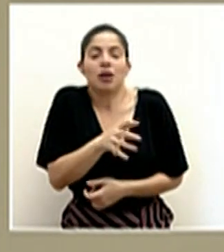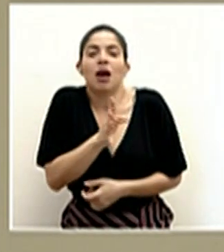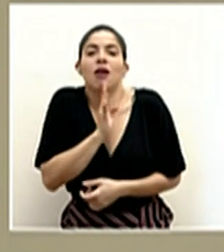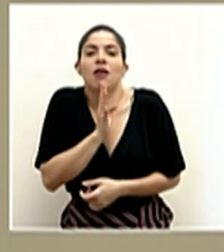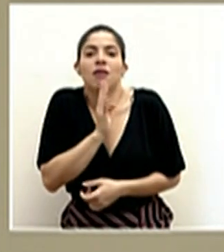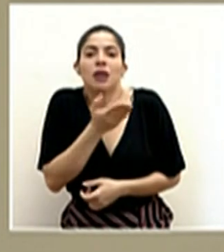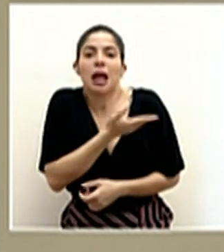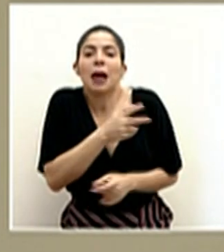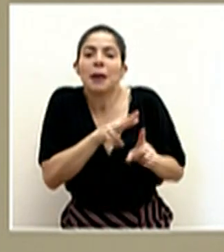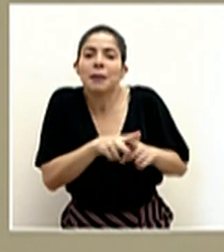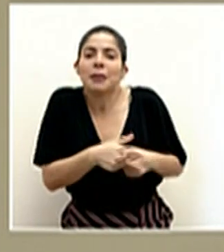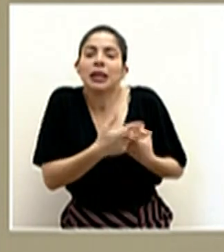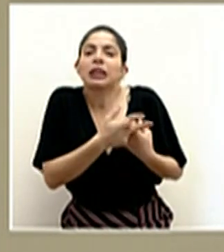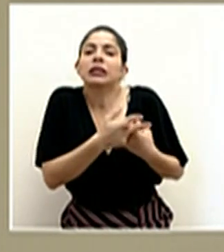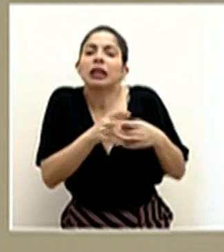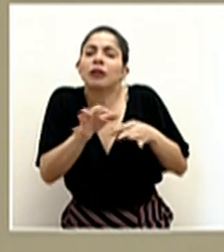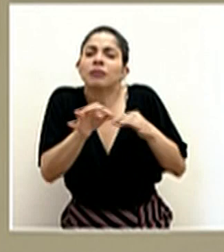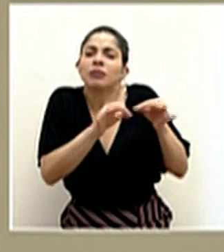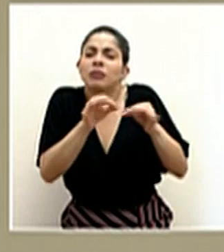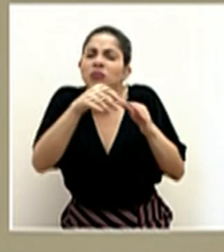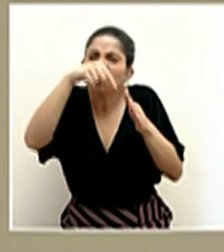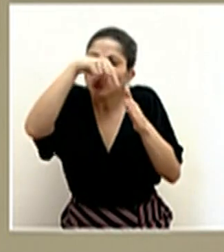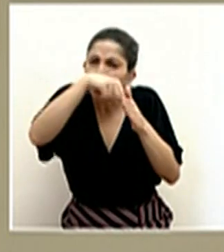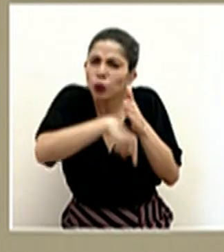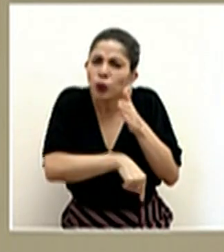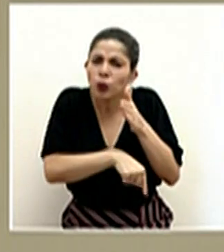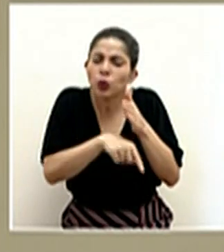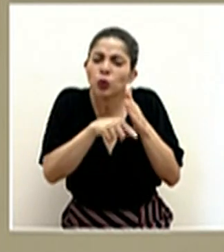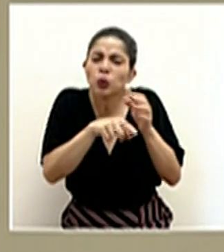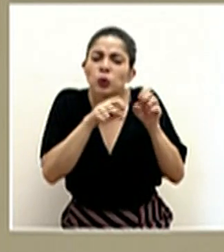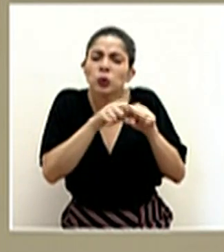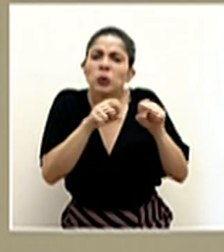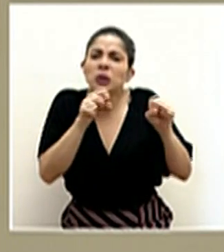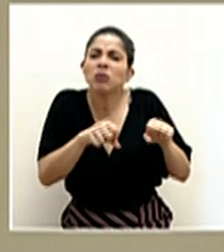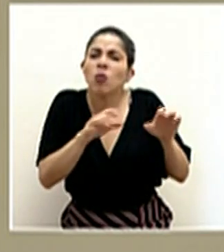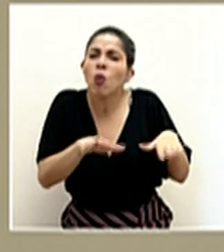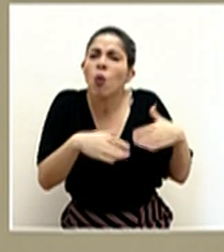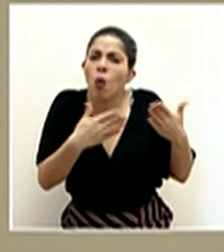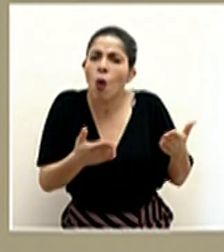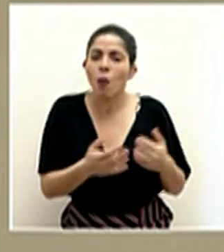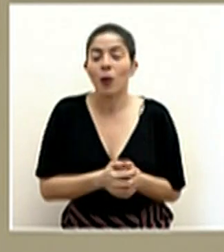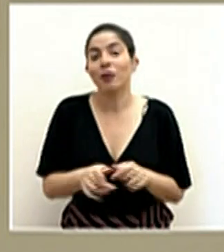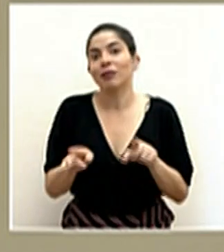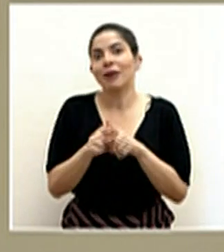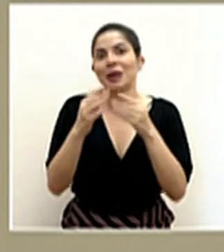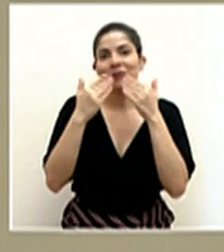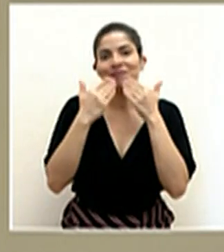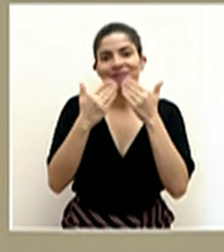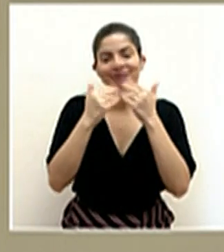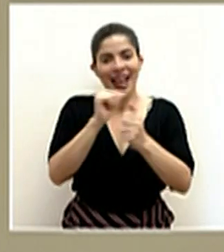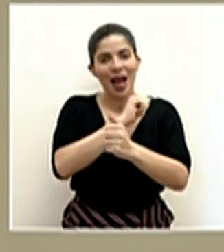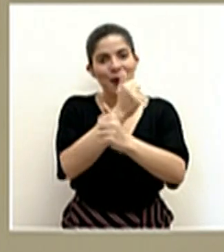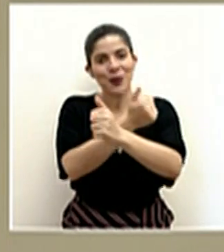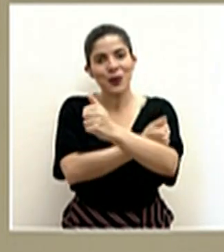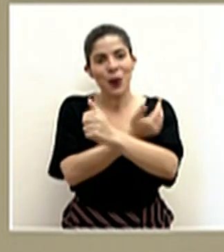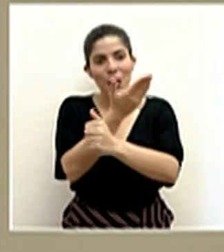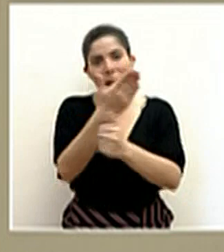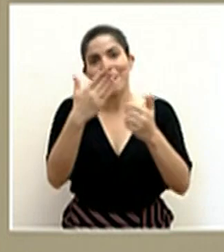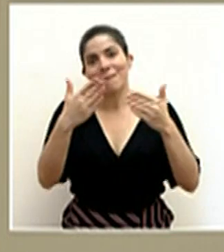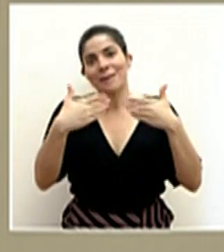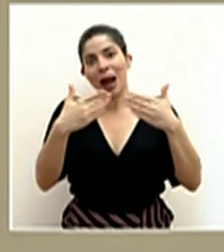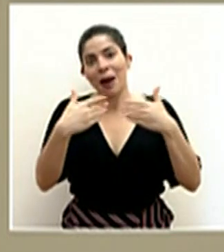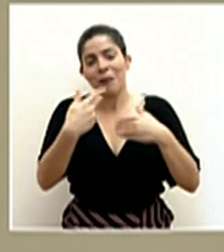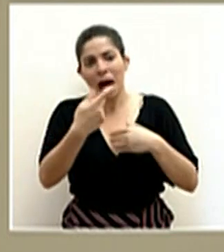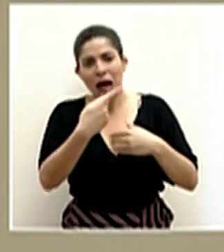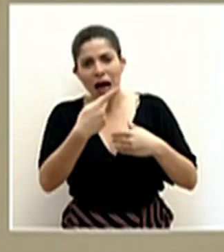se empiece a detallar un poco más este sistema. Y agradezco, por supuesto, a las autoridades de Panamá, con quienes